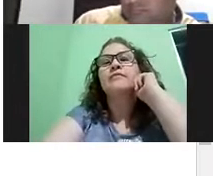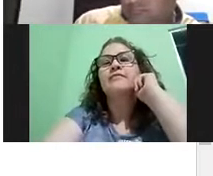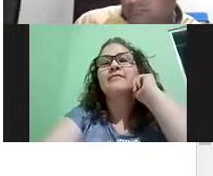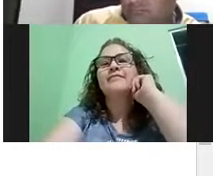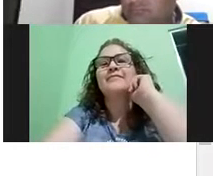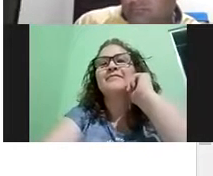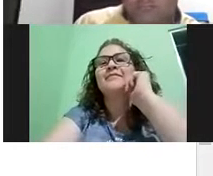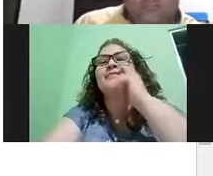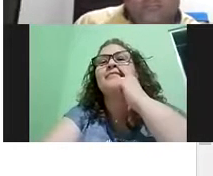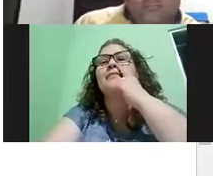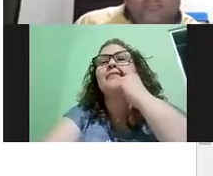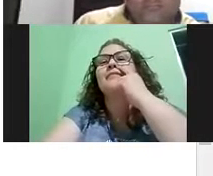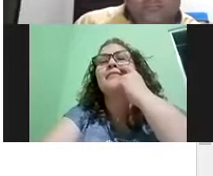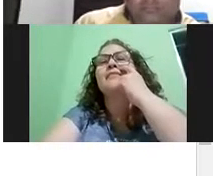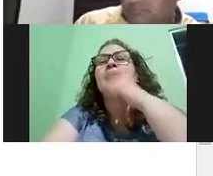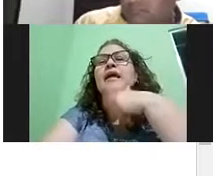Dice, hi.